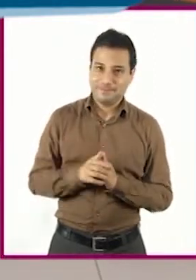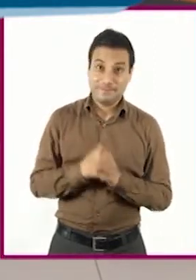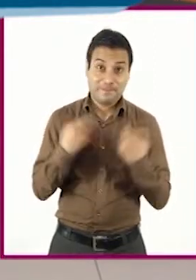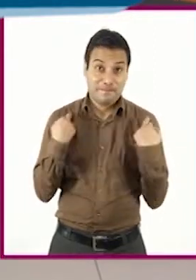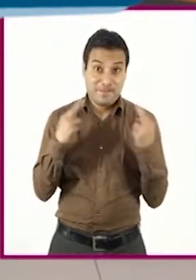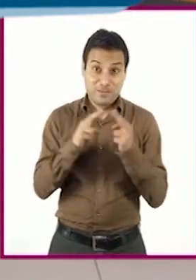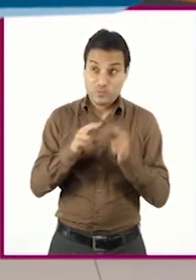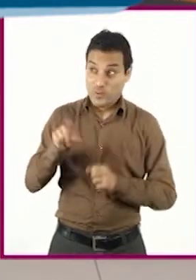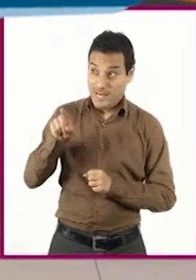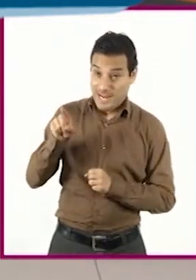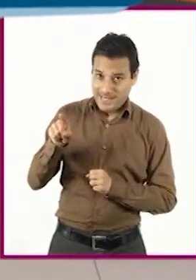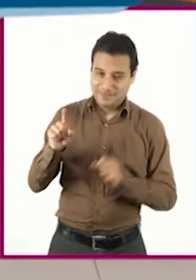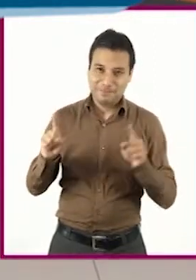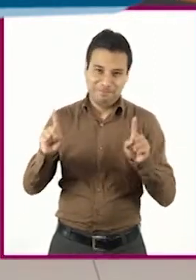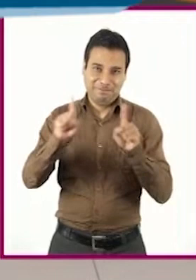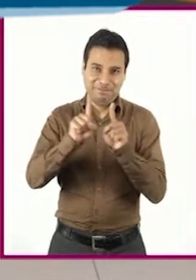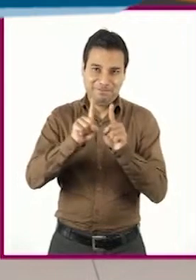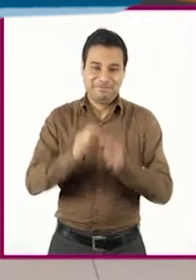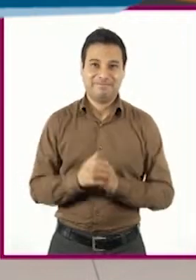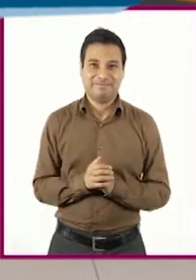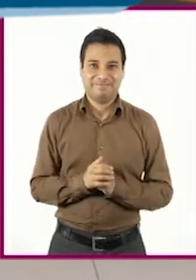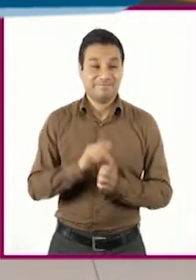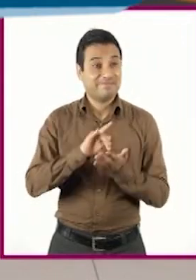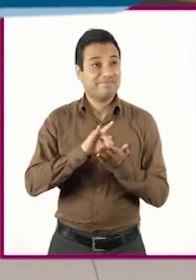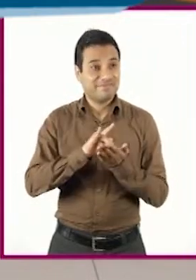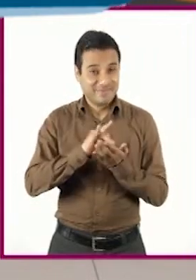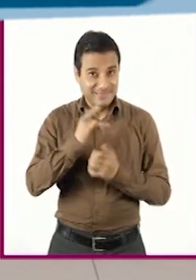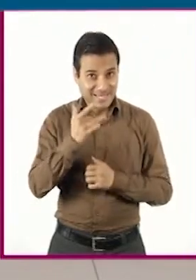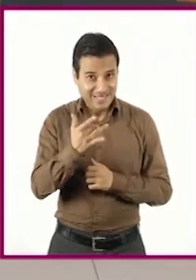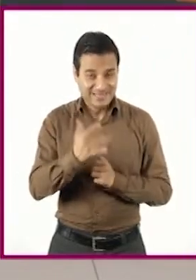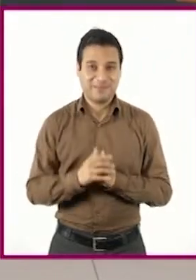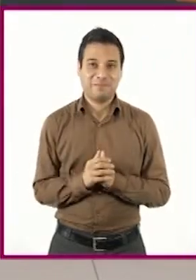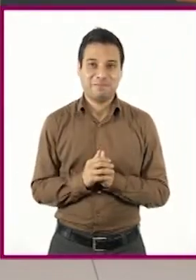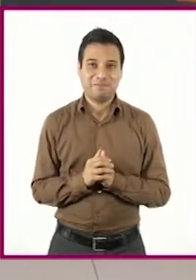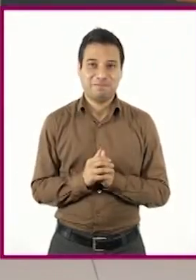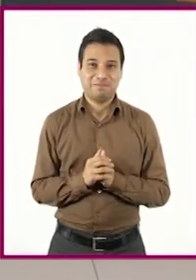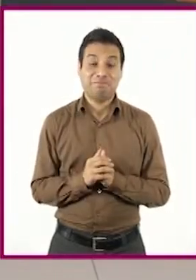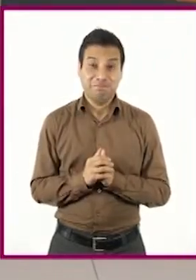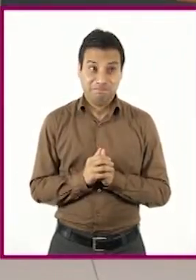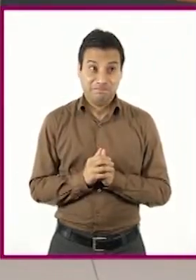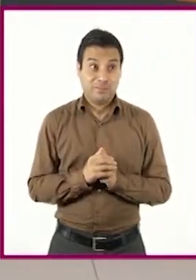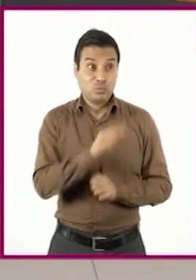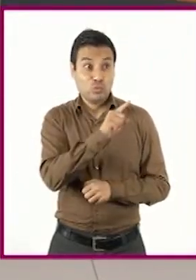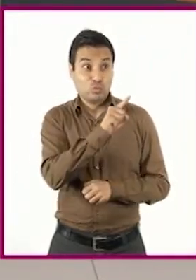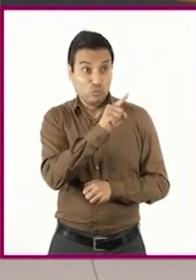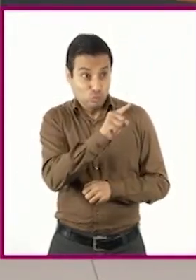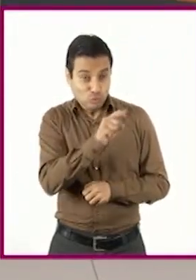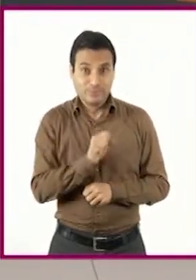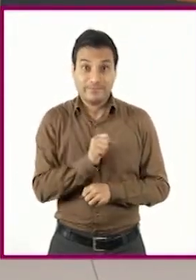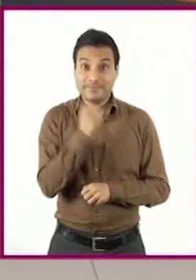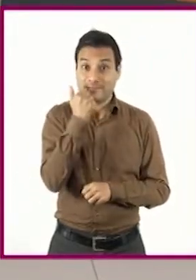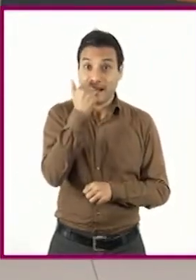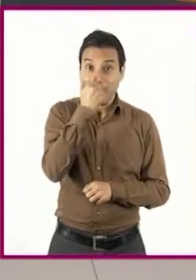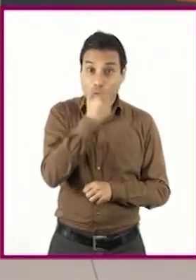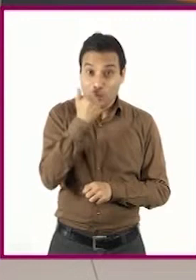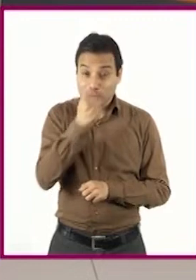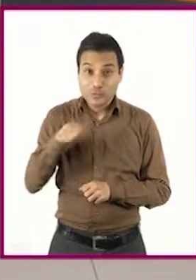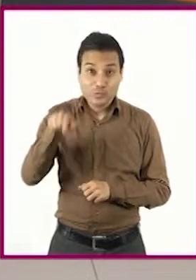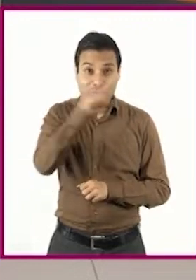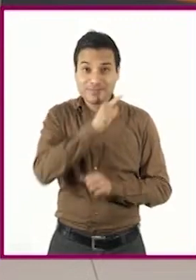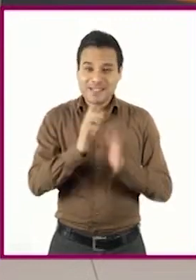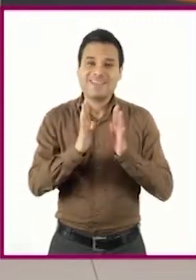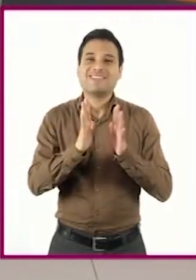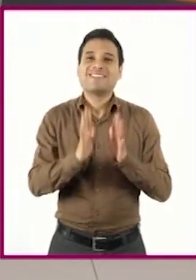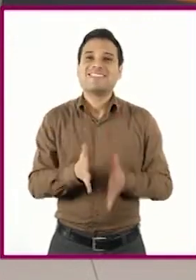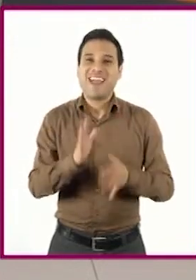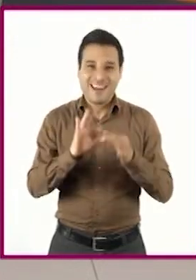Bernabé. Bienvenido, maestro. Gracias, Dani. Estoy seguro de que al igual que tú, nuestras alumnas y alumnos están listas y